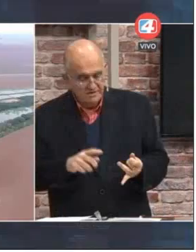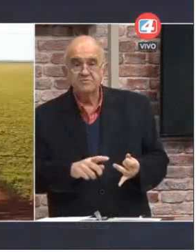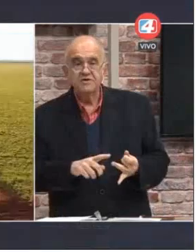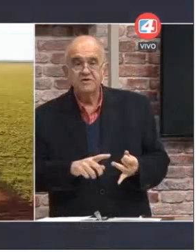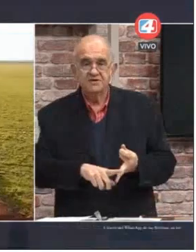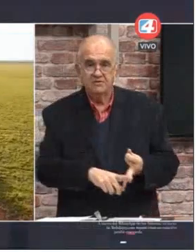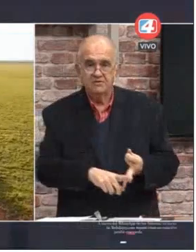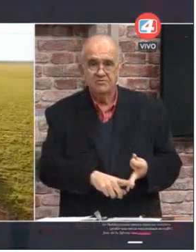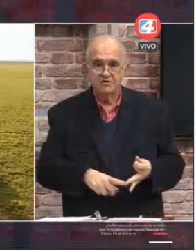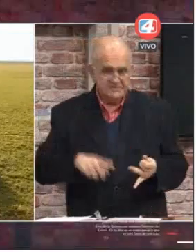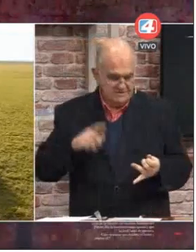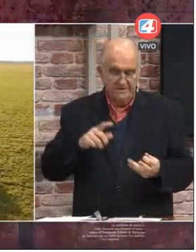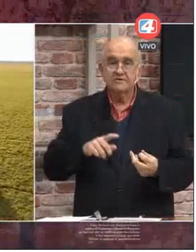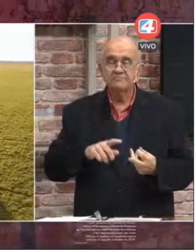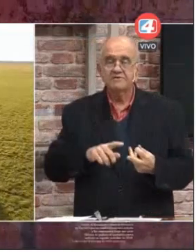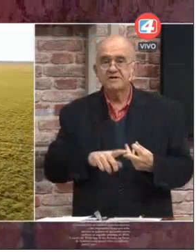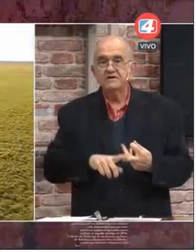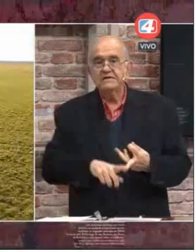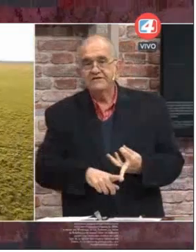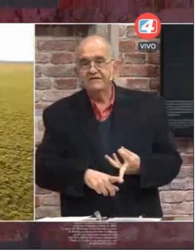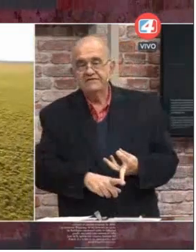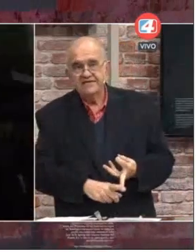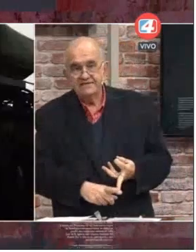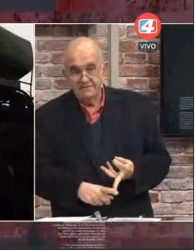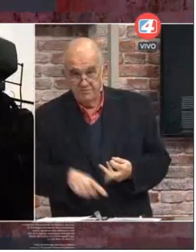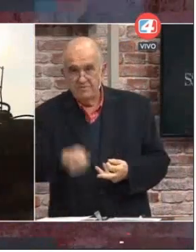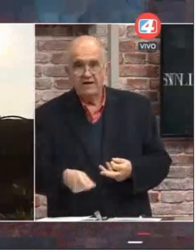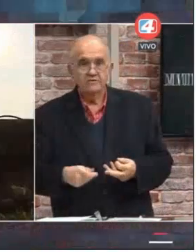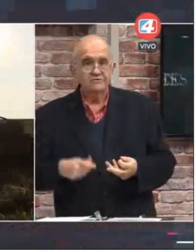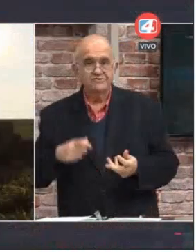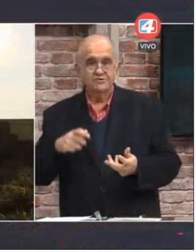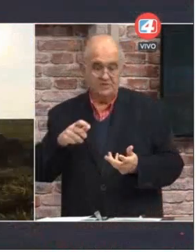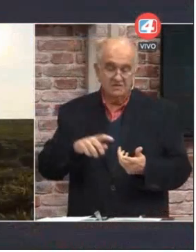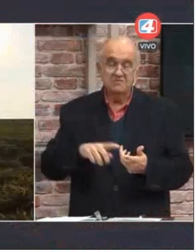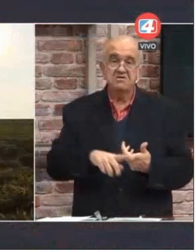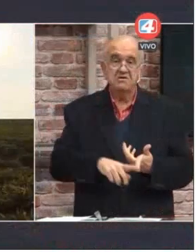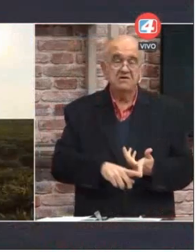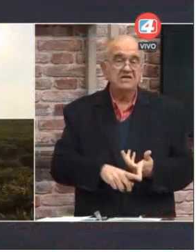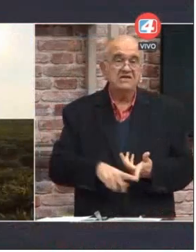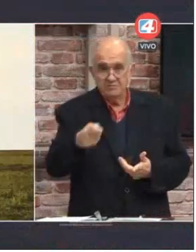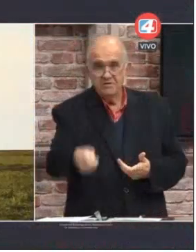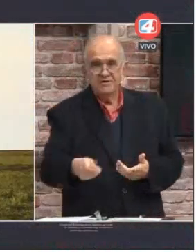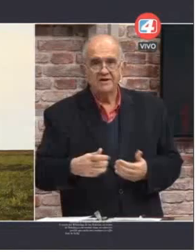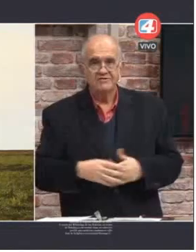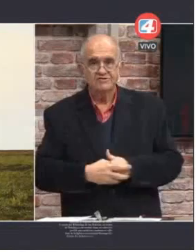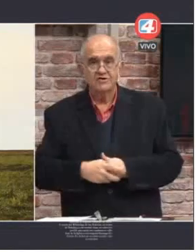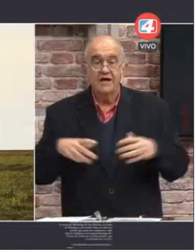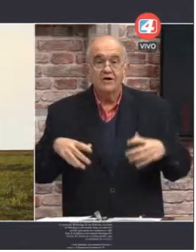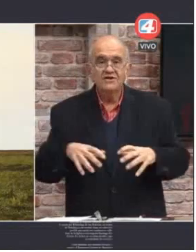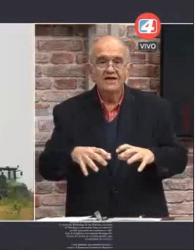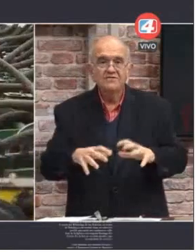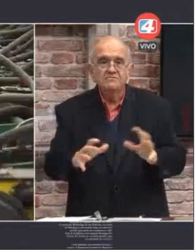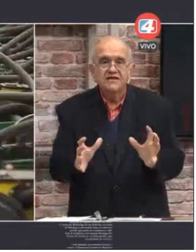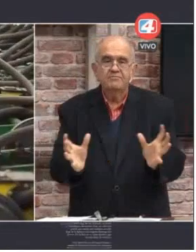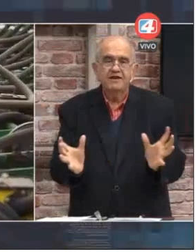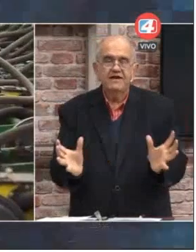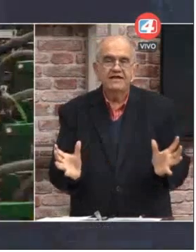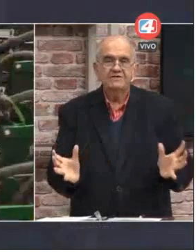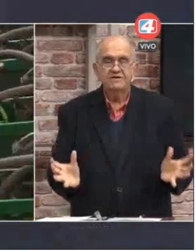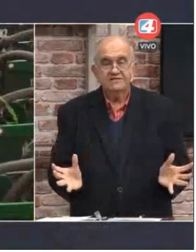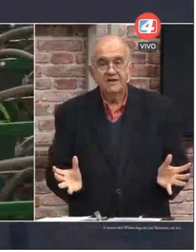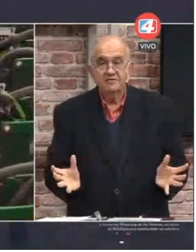quiere comprar carne está lo puede hacer quiere comprar fertilizantes a los ojos quiere comprar una maquinaria la puede pagar con soja hoy hay un mercado